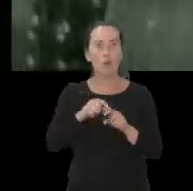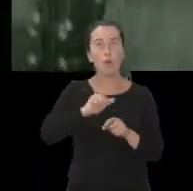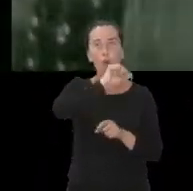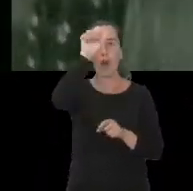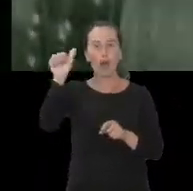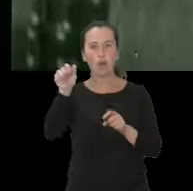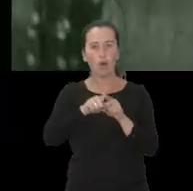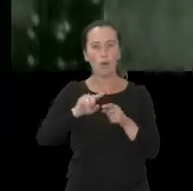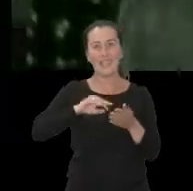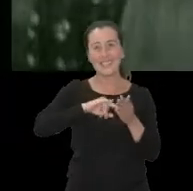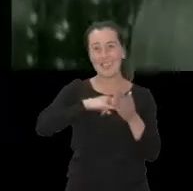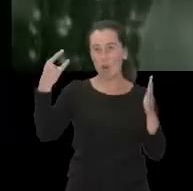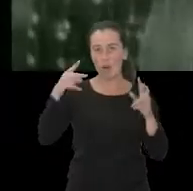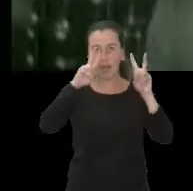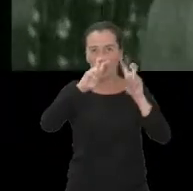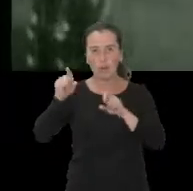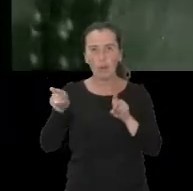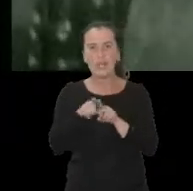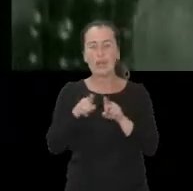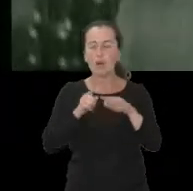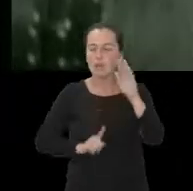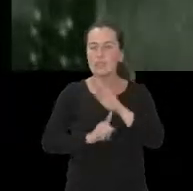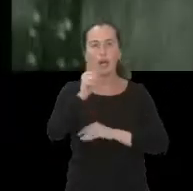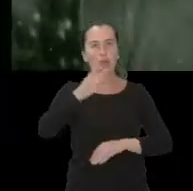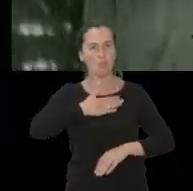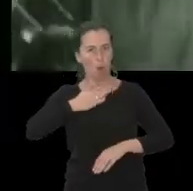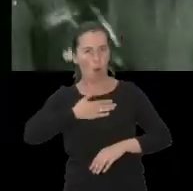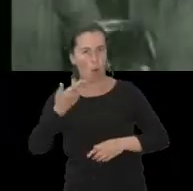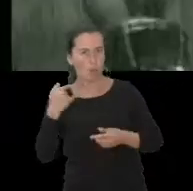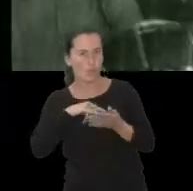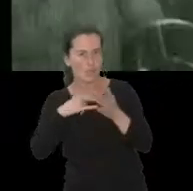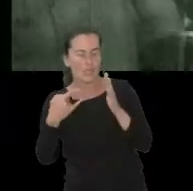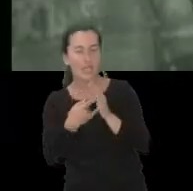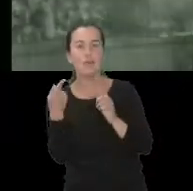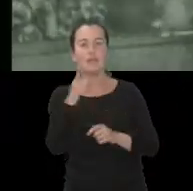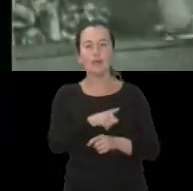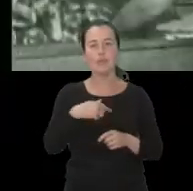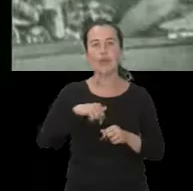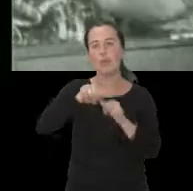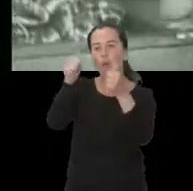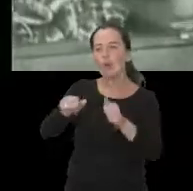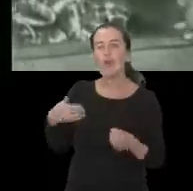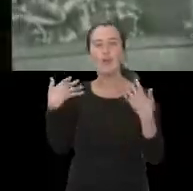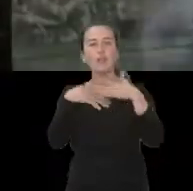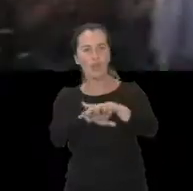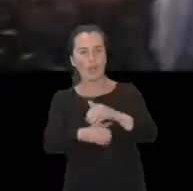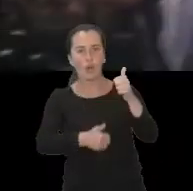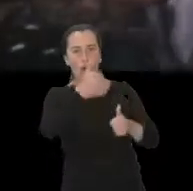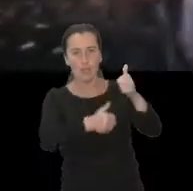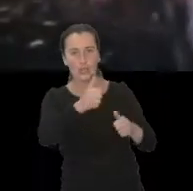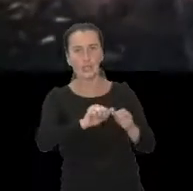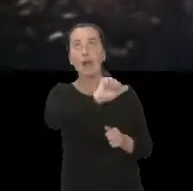en la innovación tecnológica, desarrollando patentes propias y modelo de integración competitiva en el